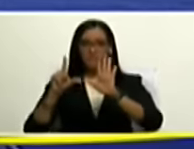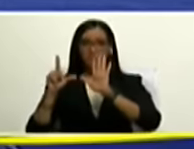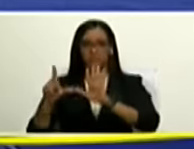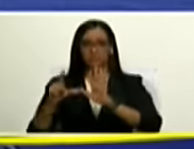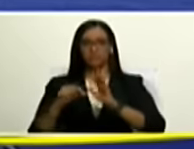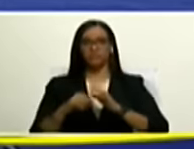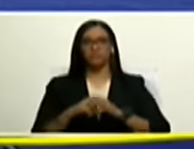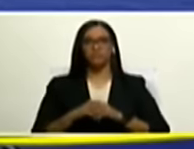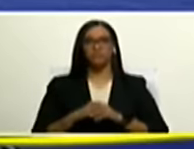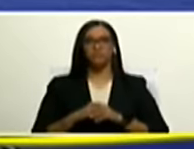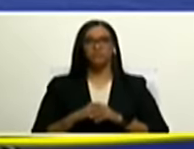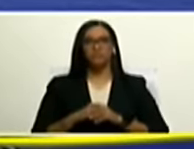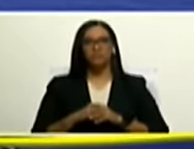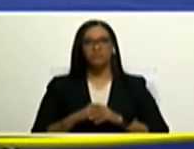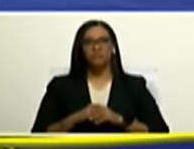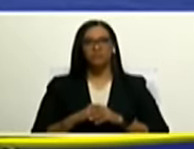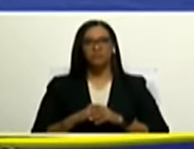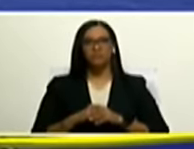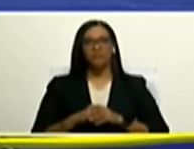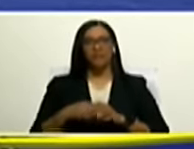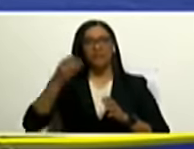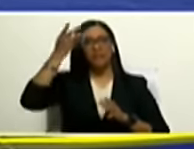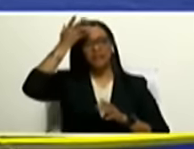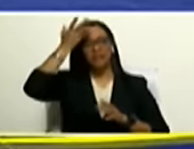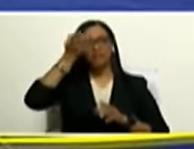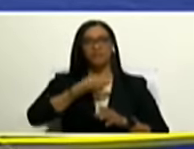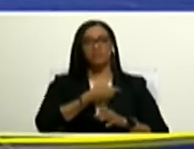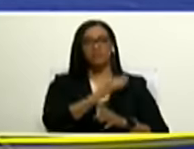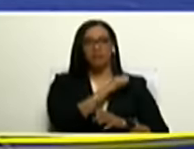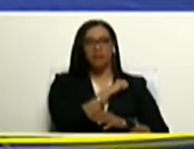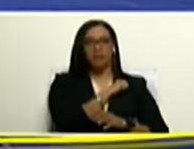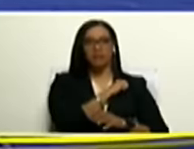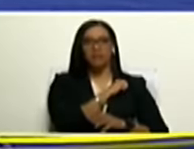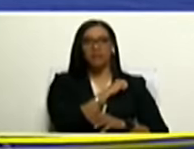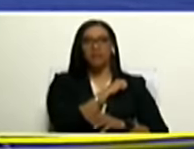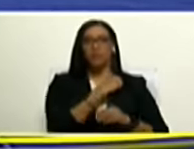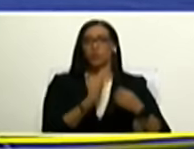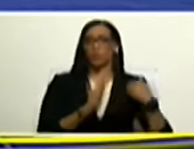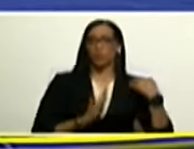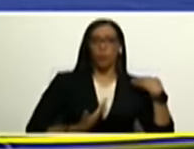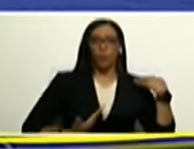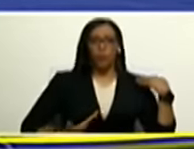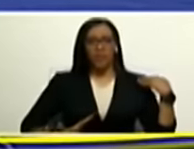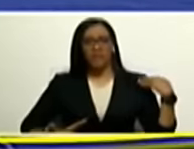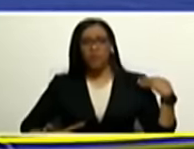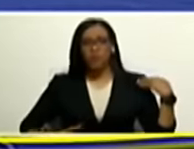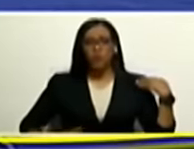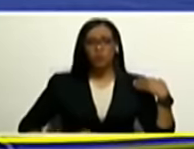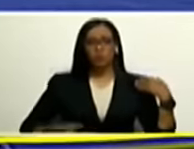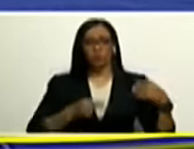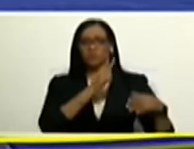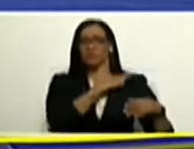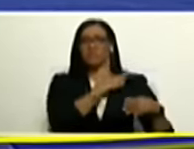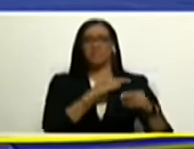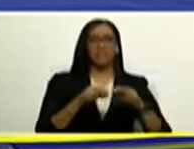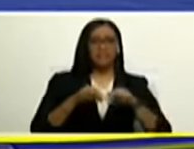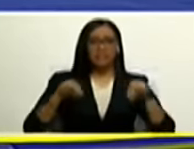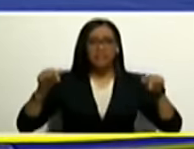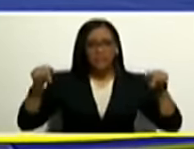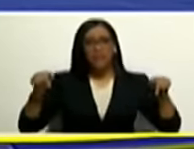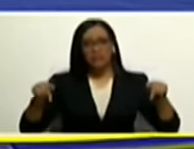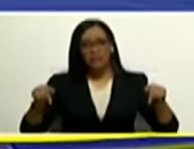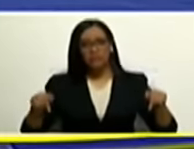1777. El rey de España, dueño y señor y amo de estas tierras,